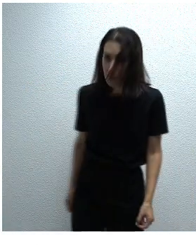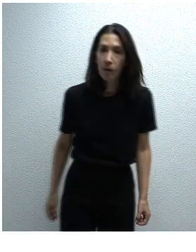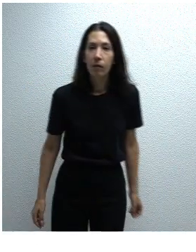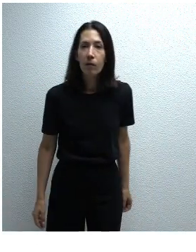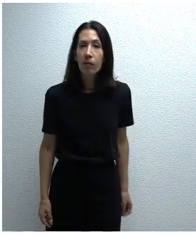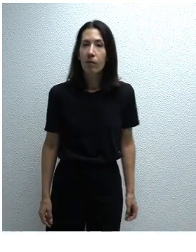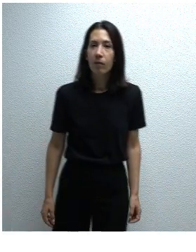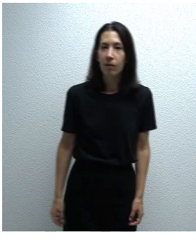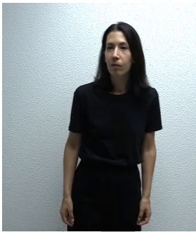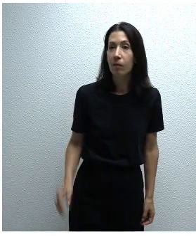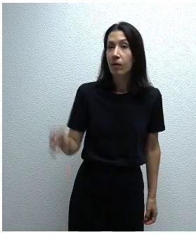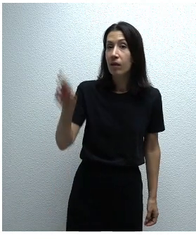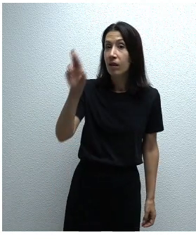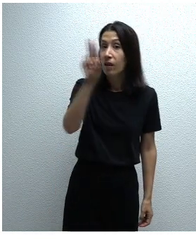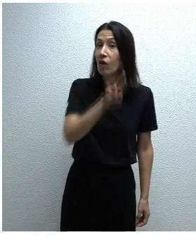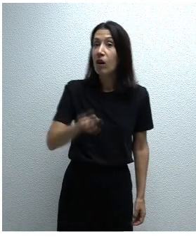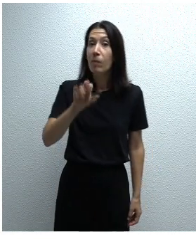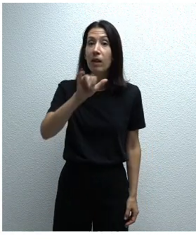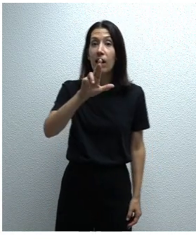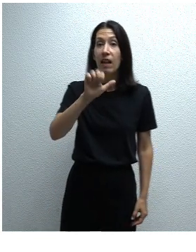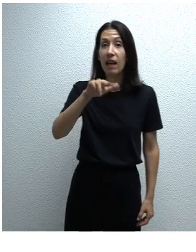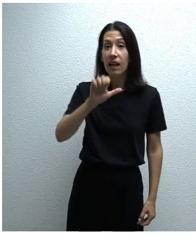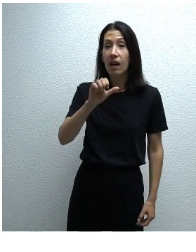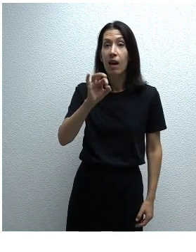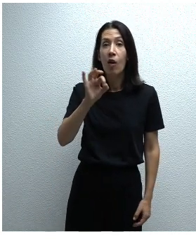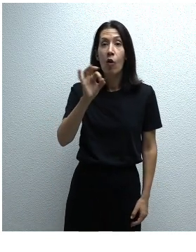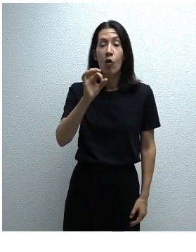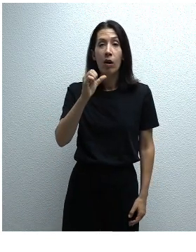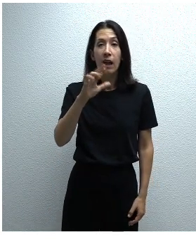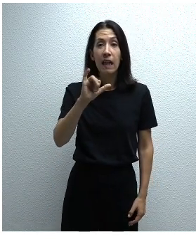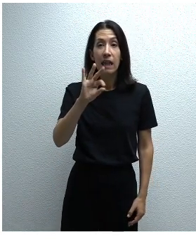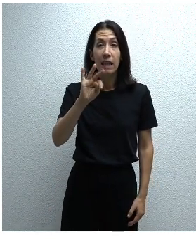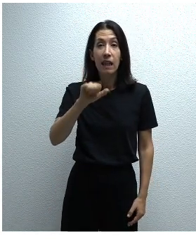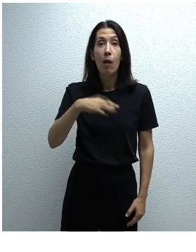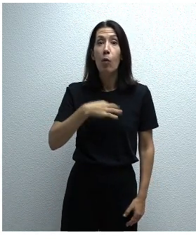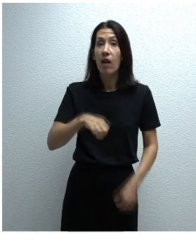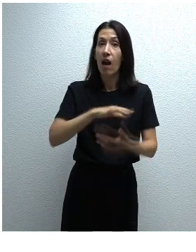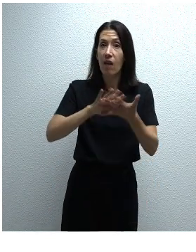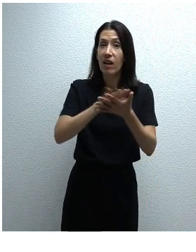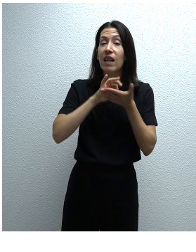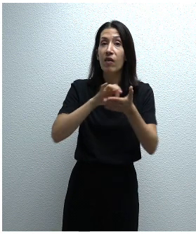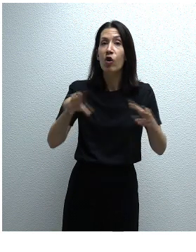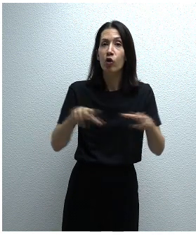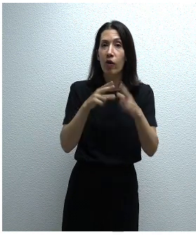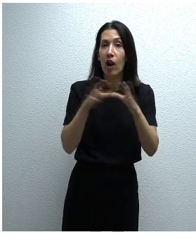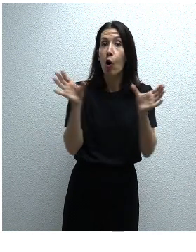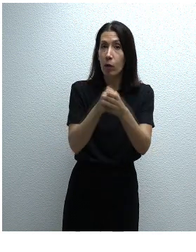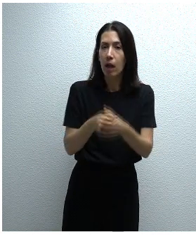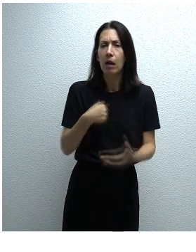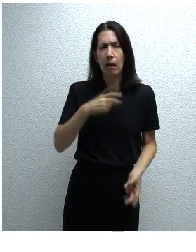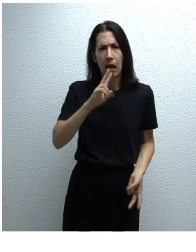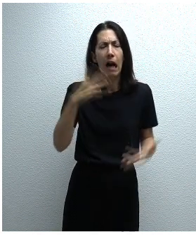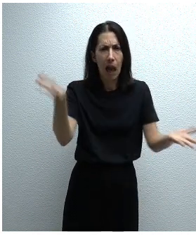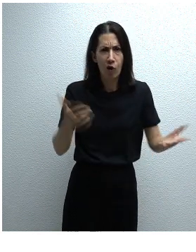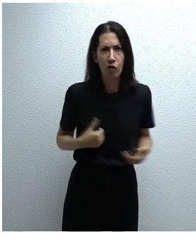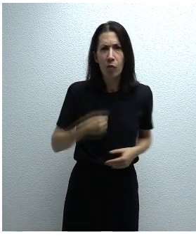Repito, Irene o Cristina, ¿podéis decirnos algo sobre los servicios sociales comunitarios? Claro, yo creo que los servicios